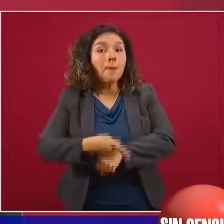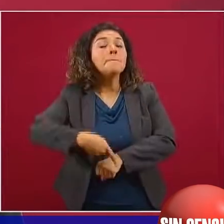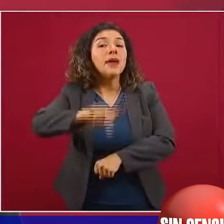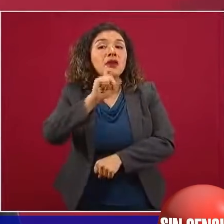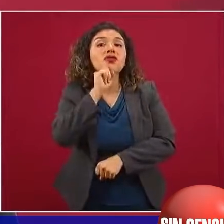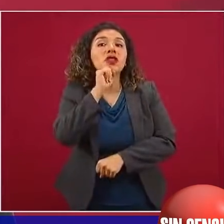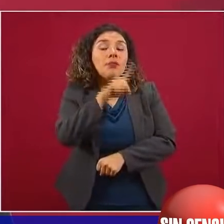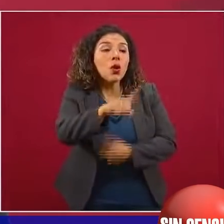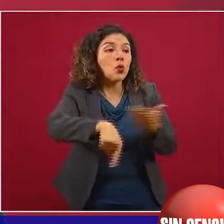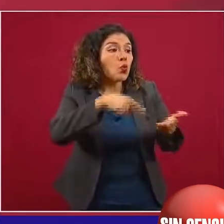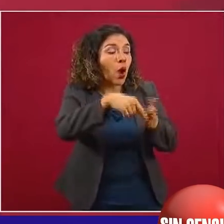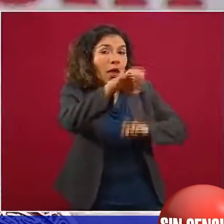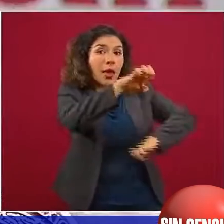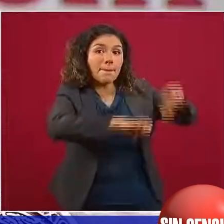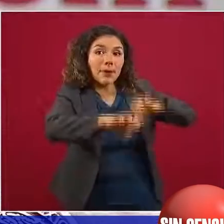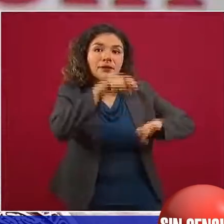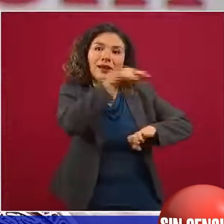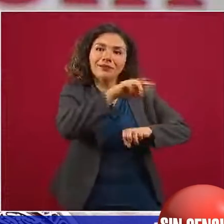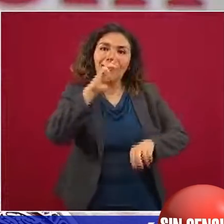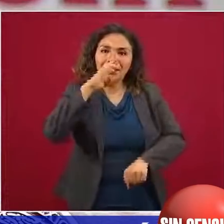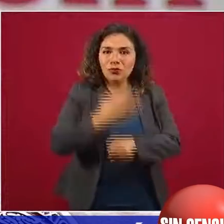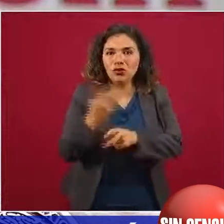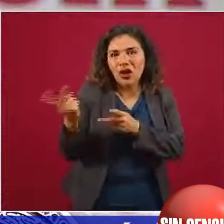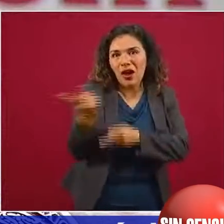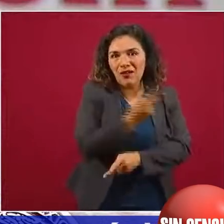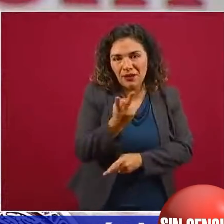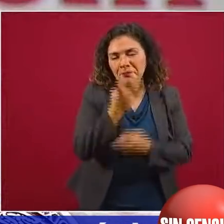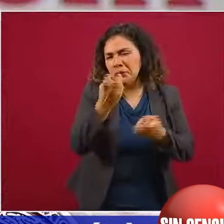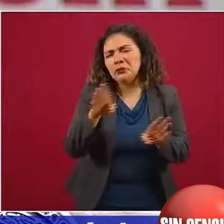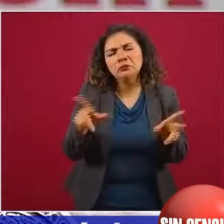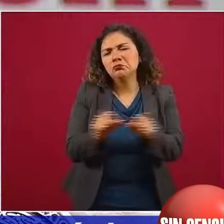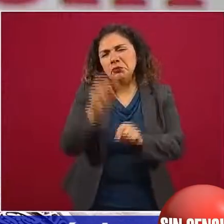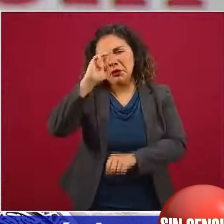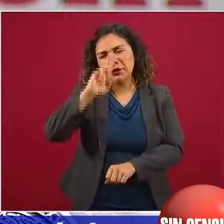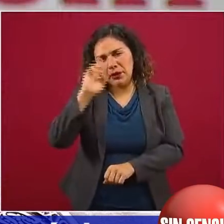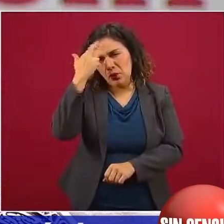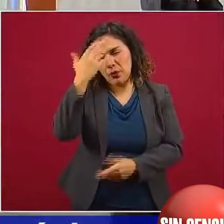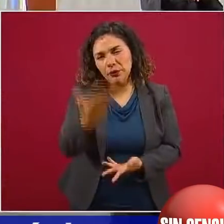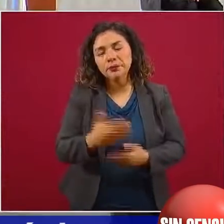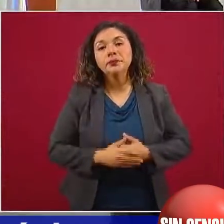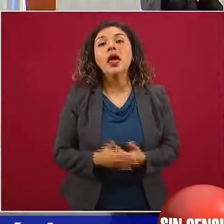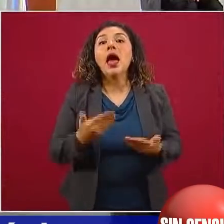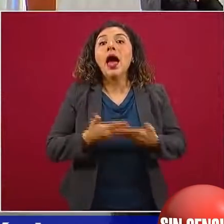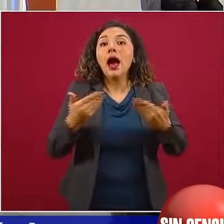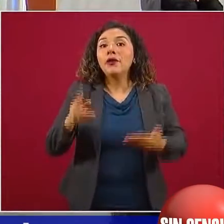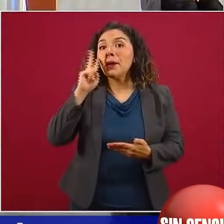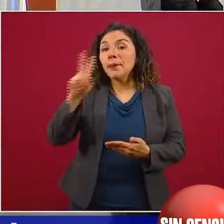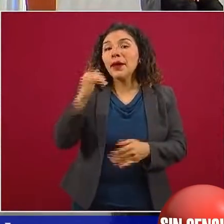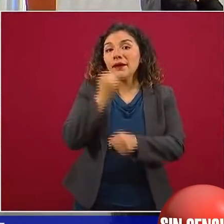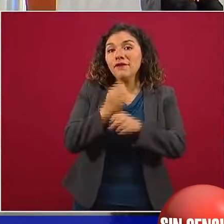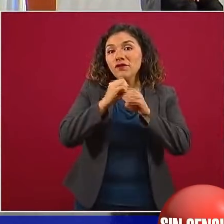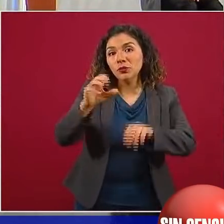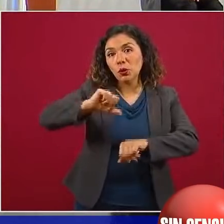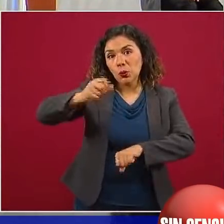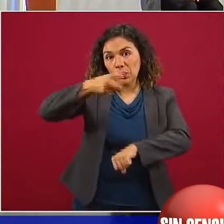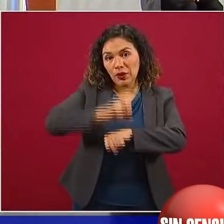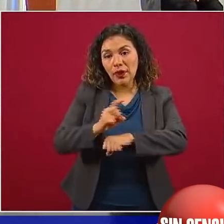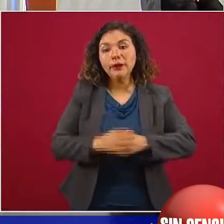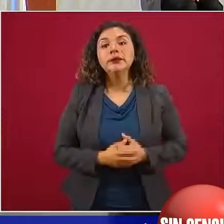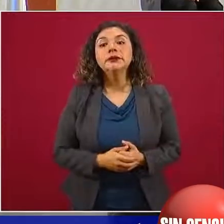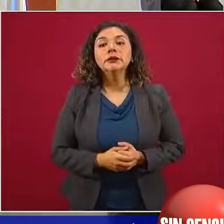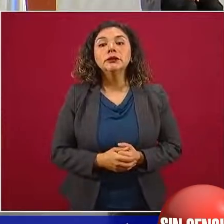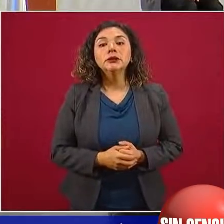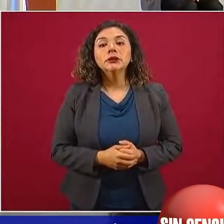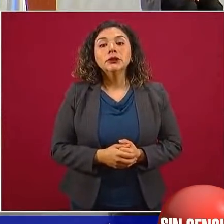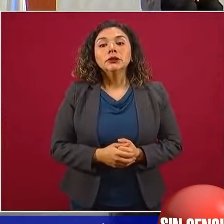específica en los campos de trabajo. Era un recordatorio. Vamos a pasar a los datos de hoy, con